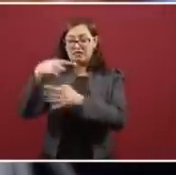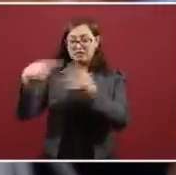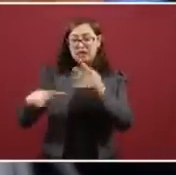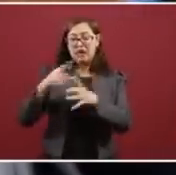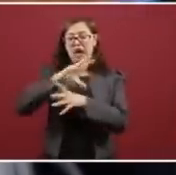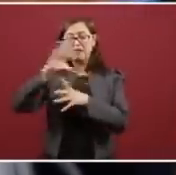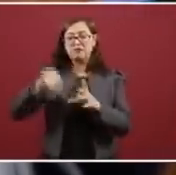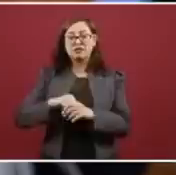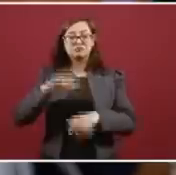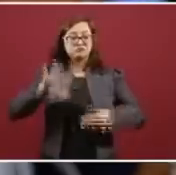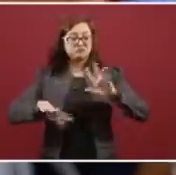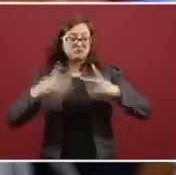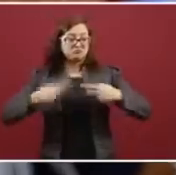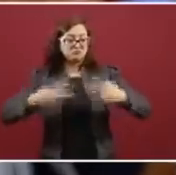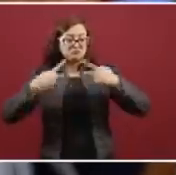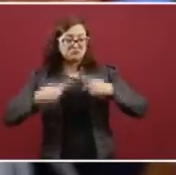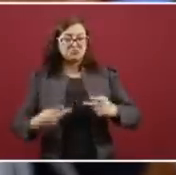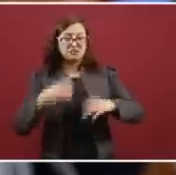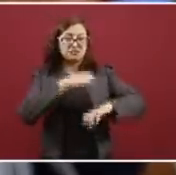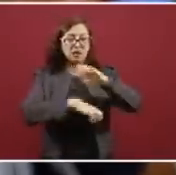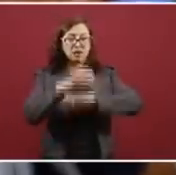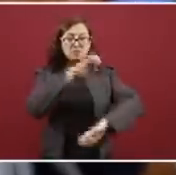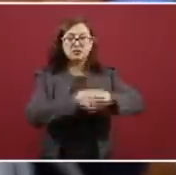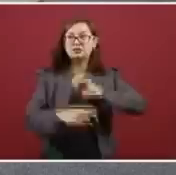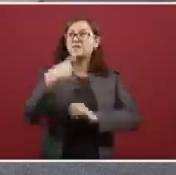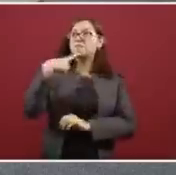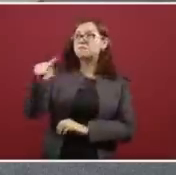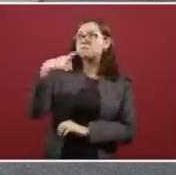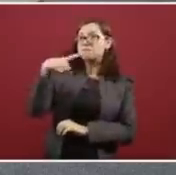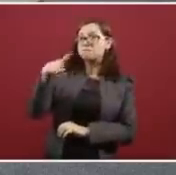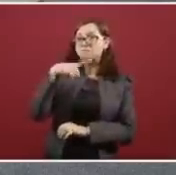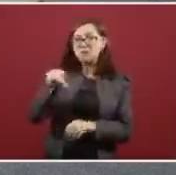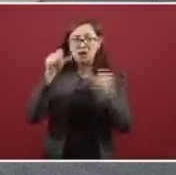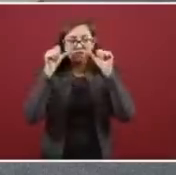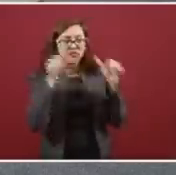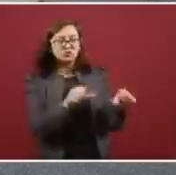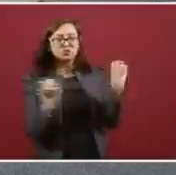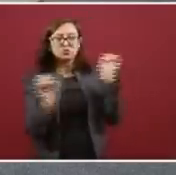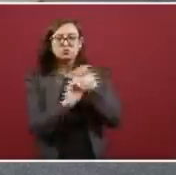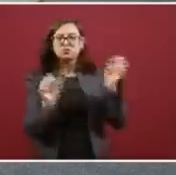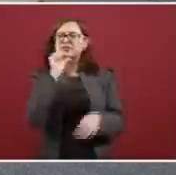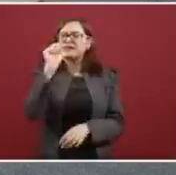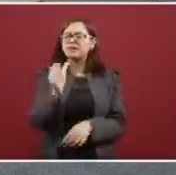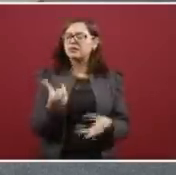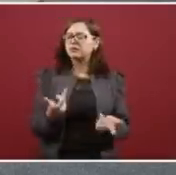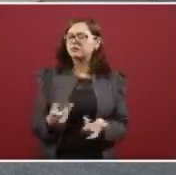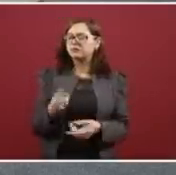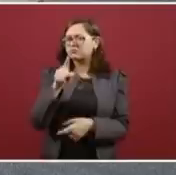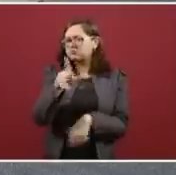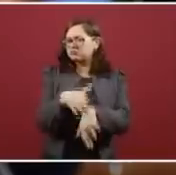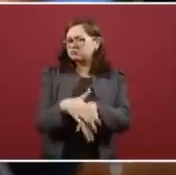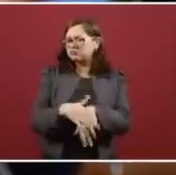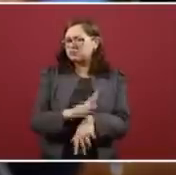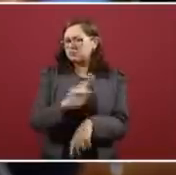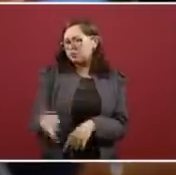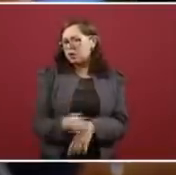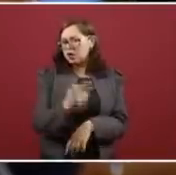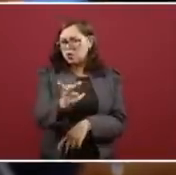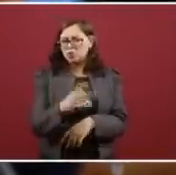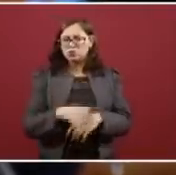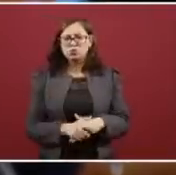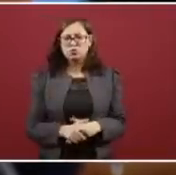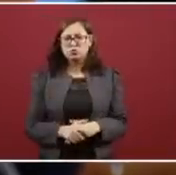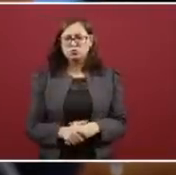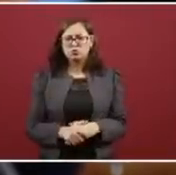los reclamos que hacen las propias empresas productivas del estado el planteamiento sería si estarían dispuestos y